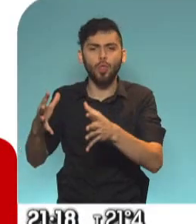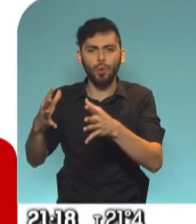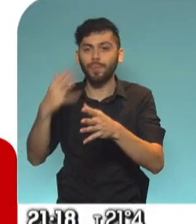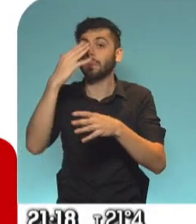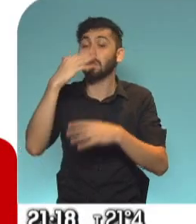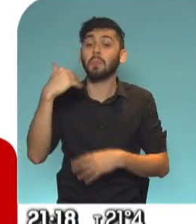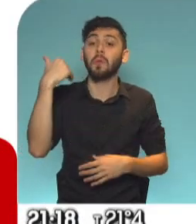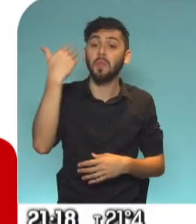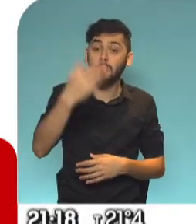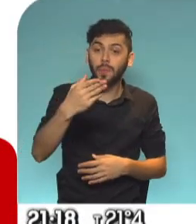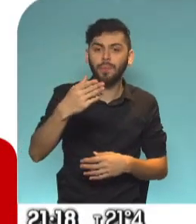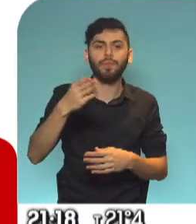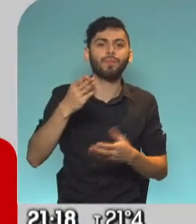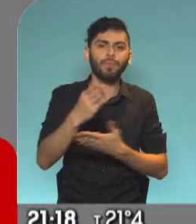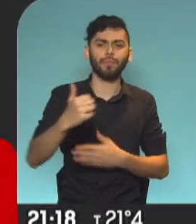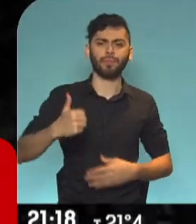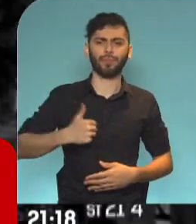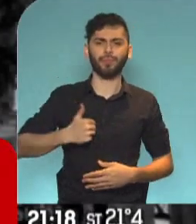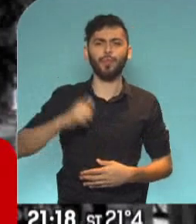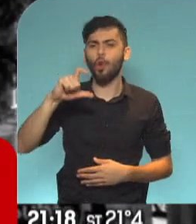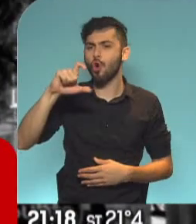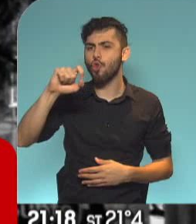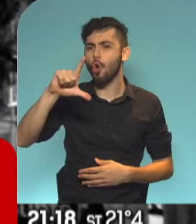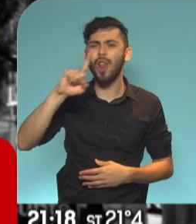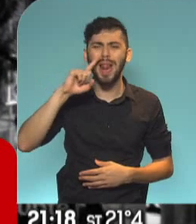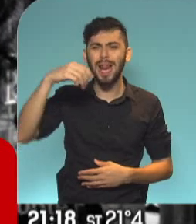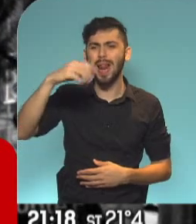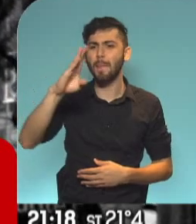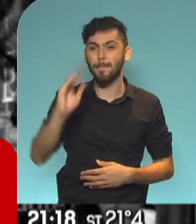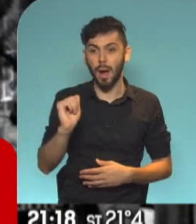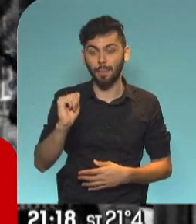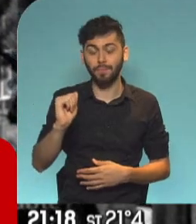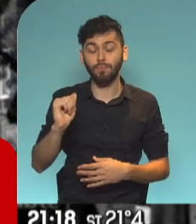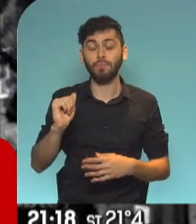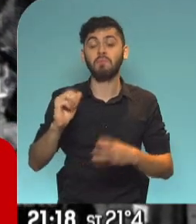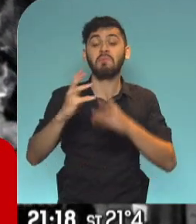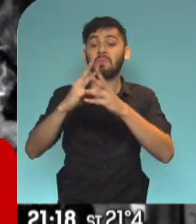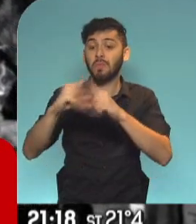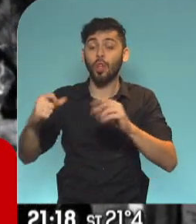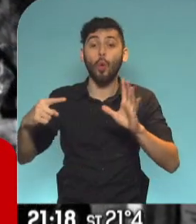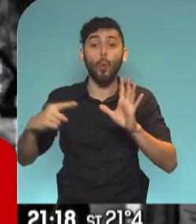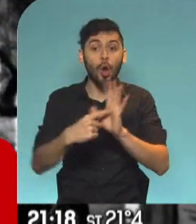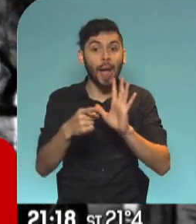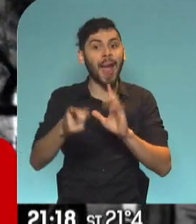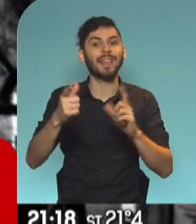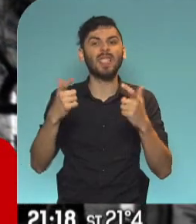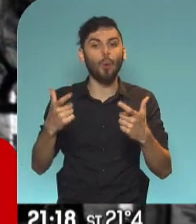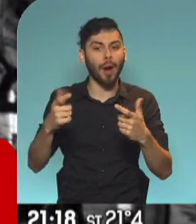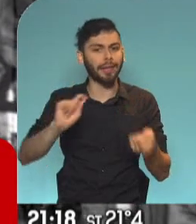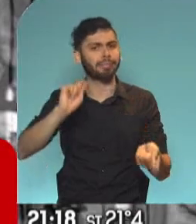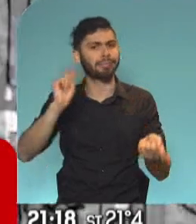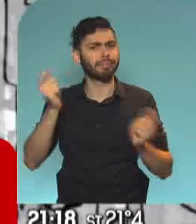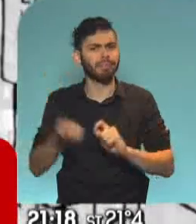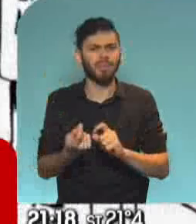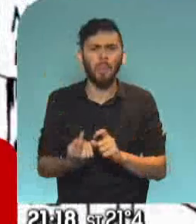Después hizo la colimba. Ya en Buenos Aires comenzó a cambiar su suerte. Publicó